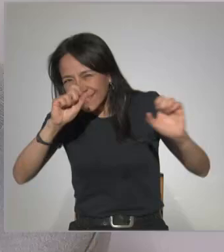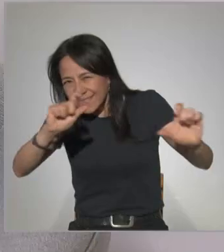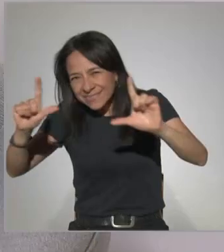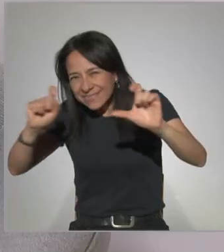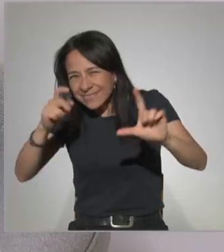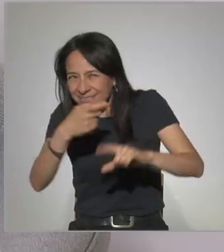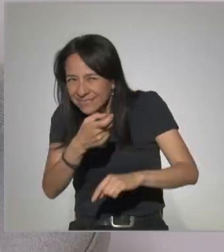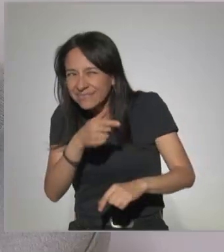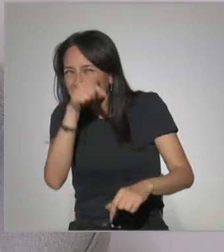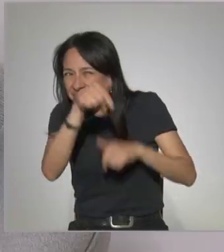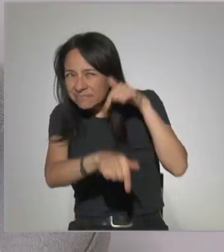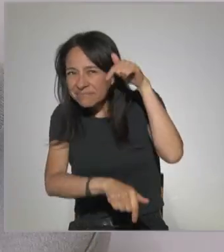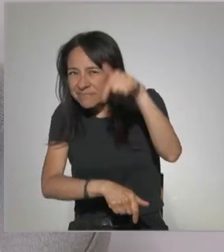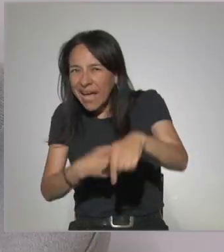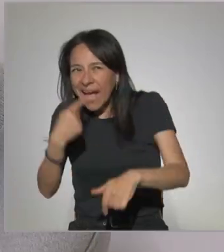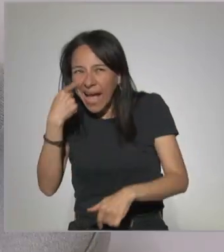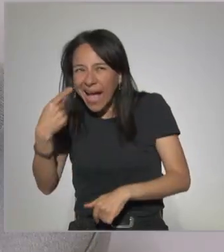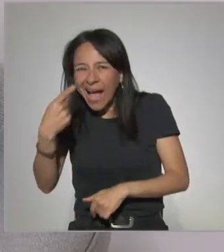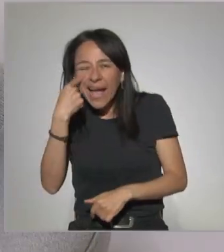transmiten es,